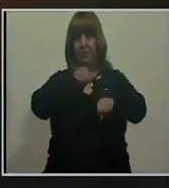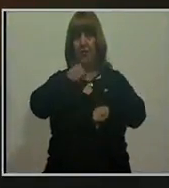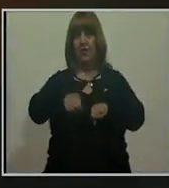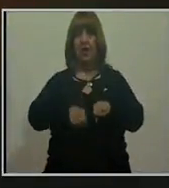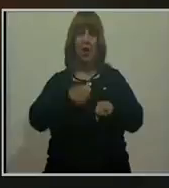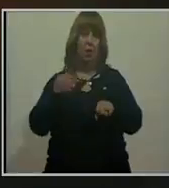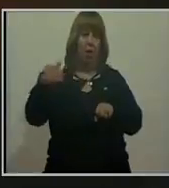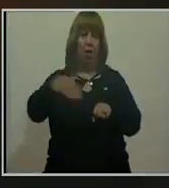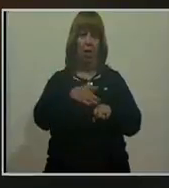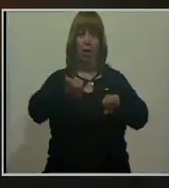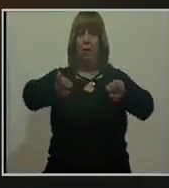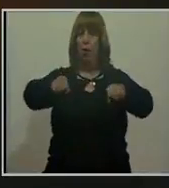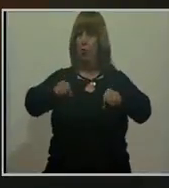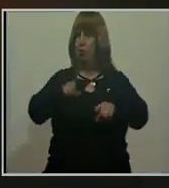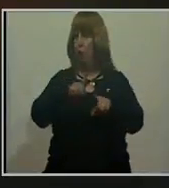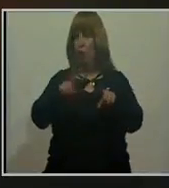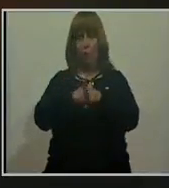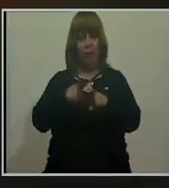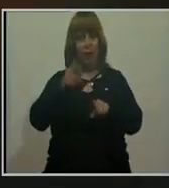Las motos tampoco.